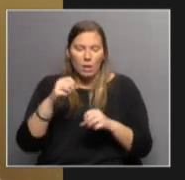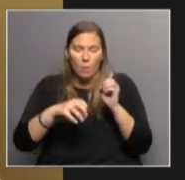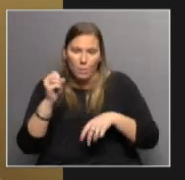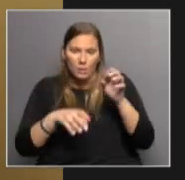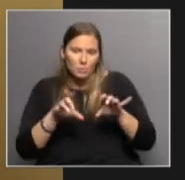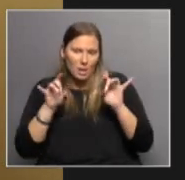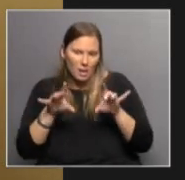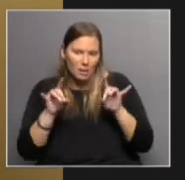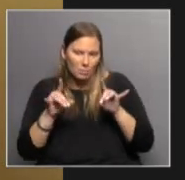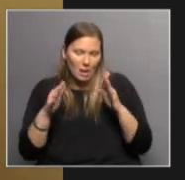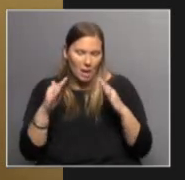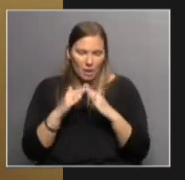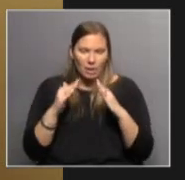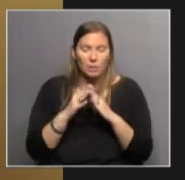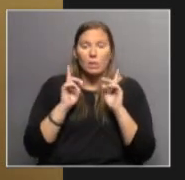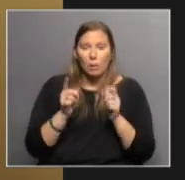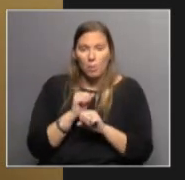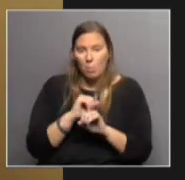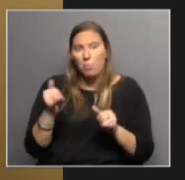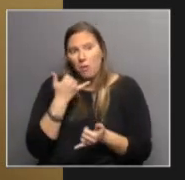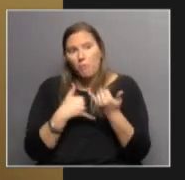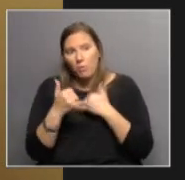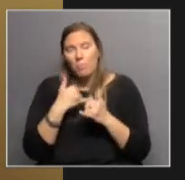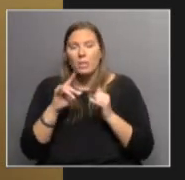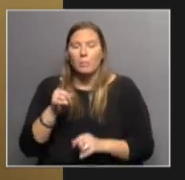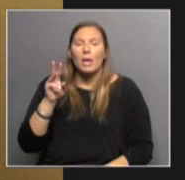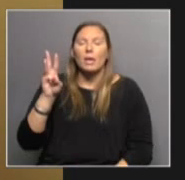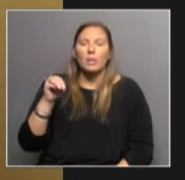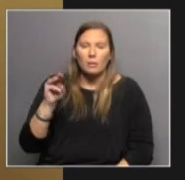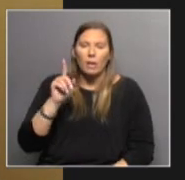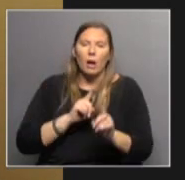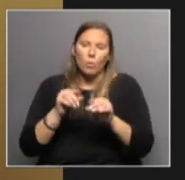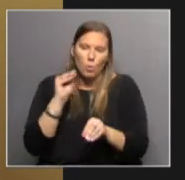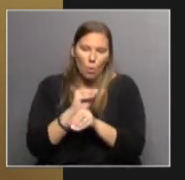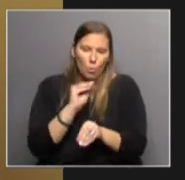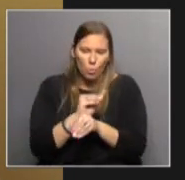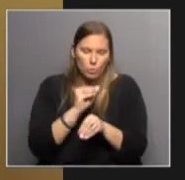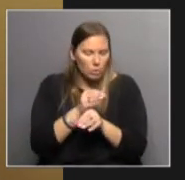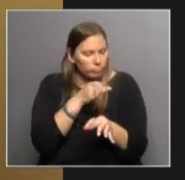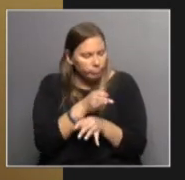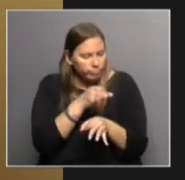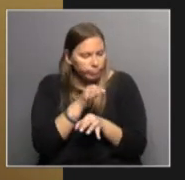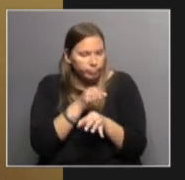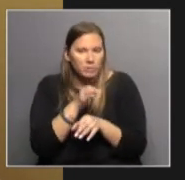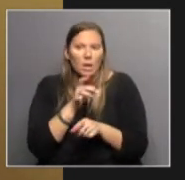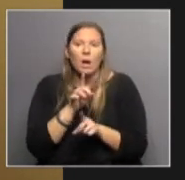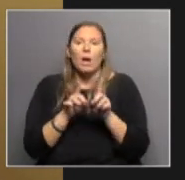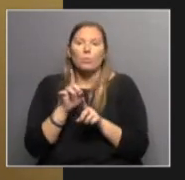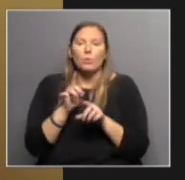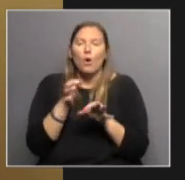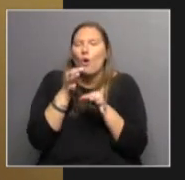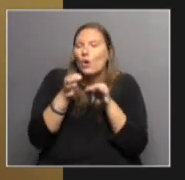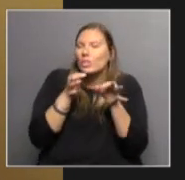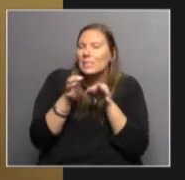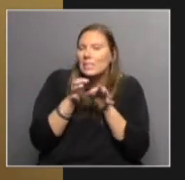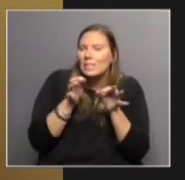los hogares. Y también se pueden enterar en el Instagram de algunos cursos que dan y algunos consejitos